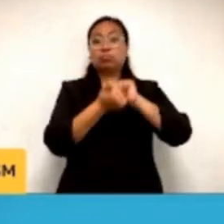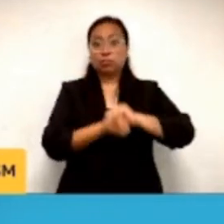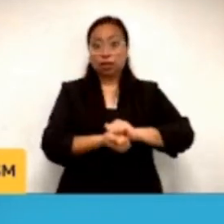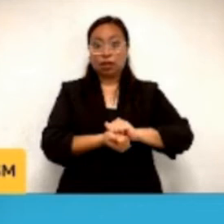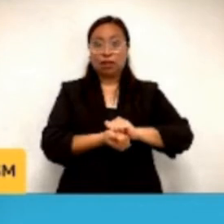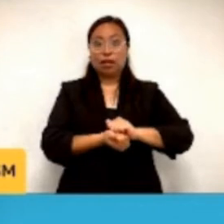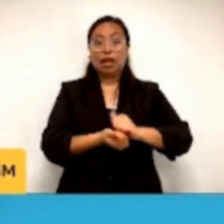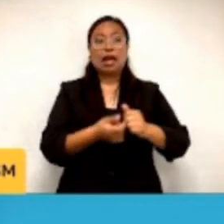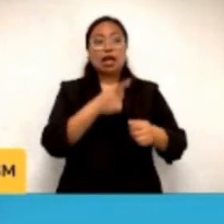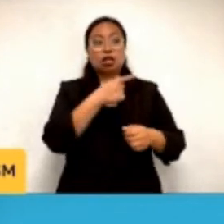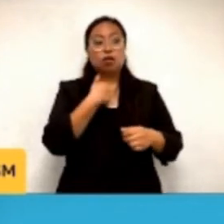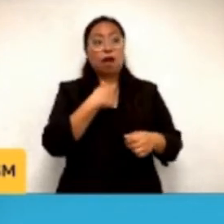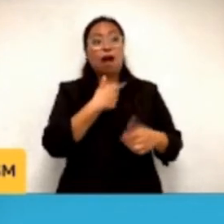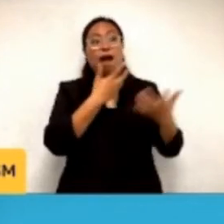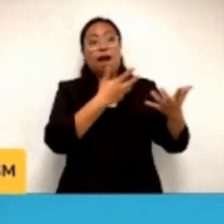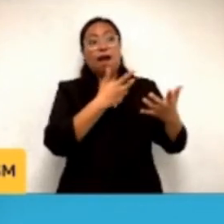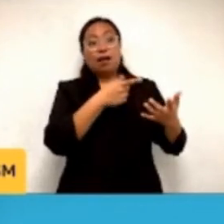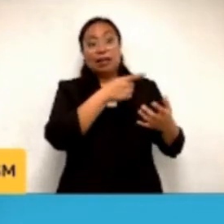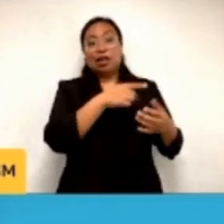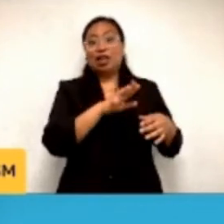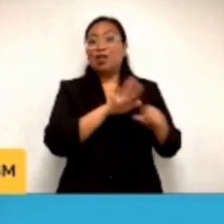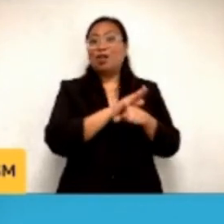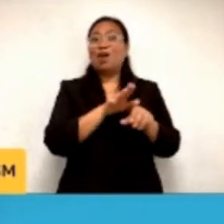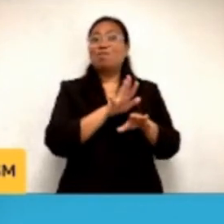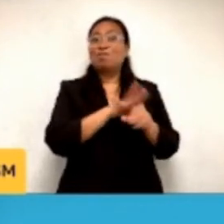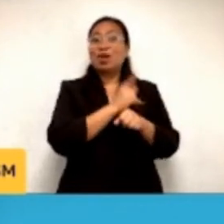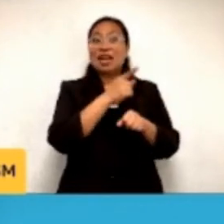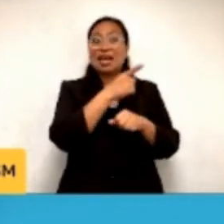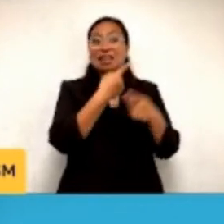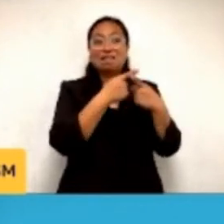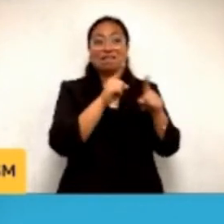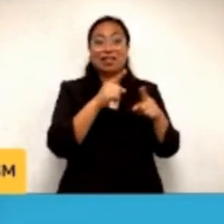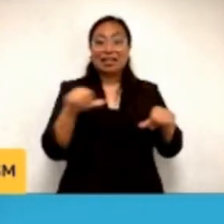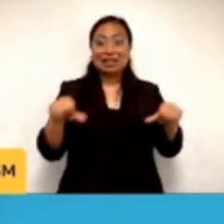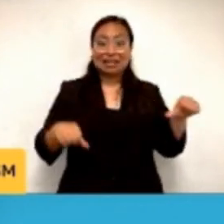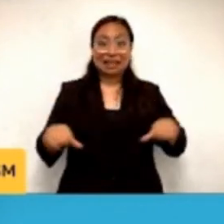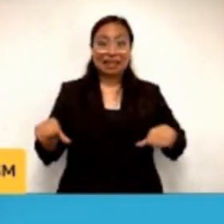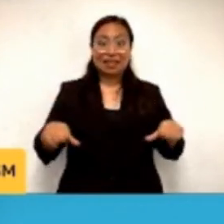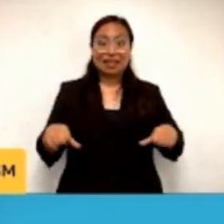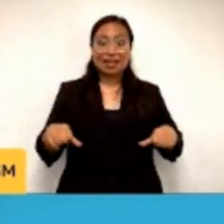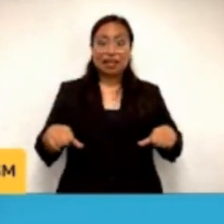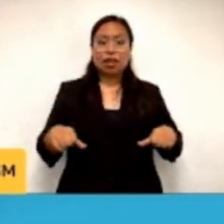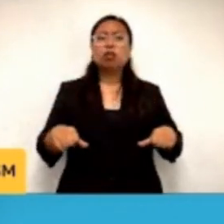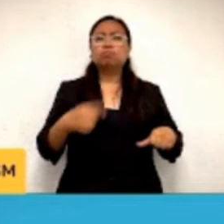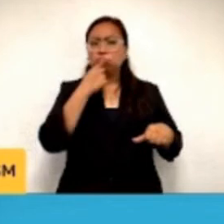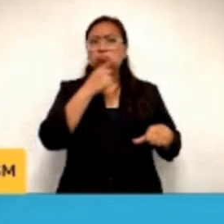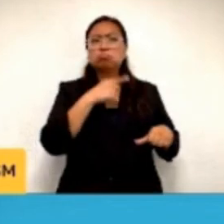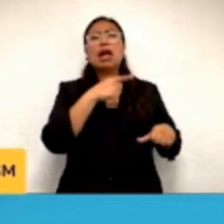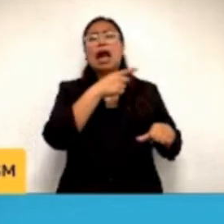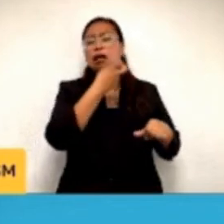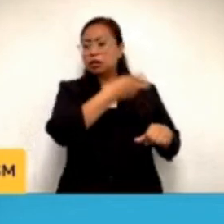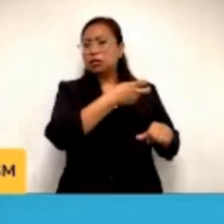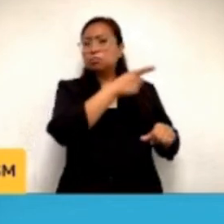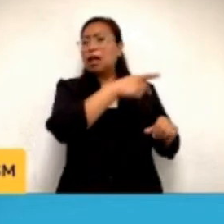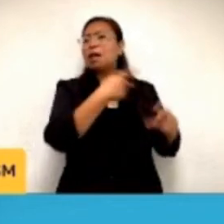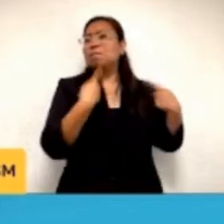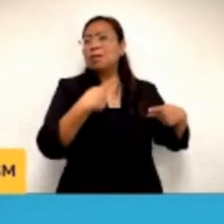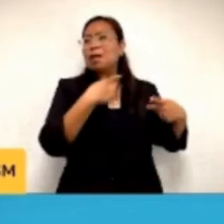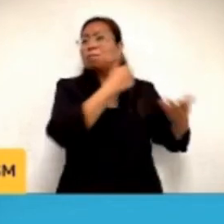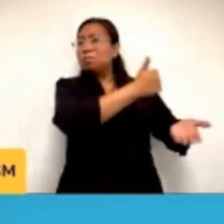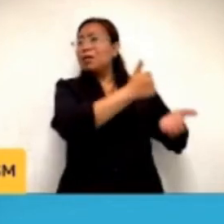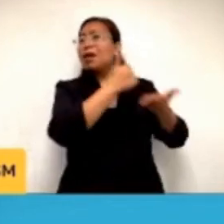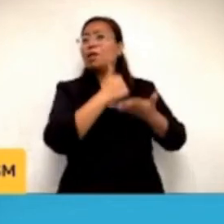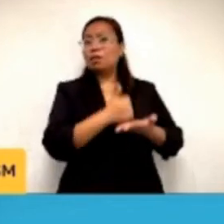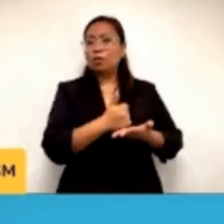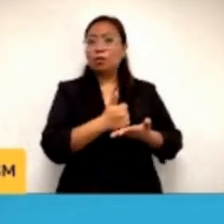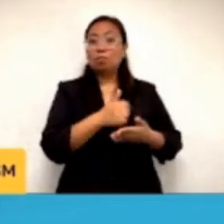haciendo algo que admiras, está haciendo algo diferente, dale crédito. Habla bien de ella o de él, especialmente